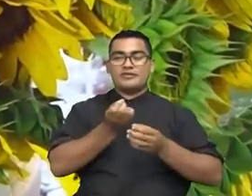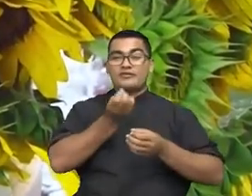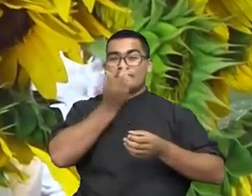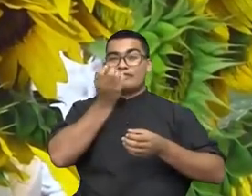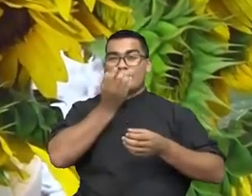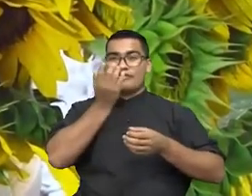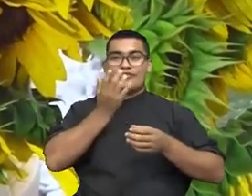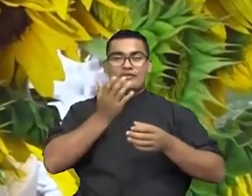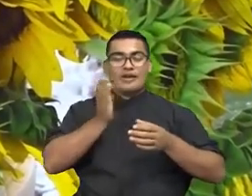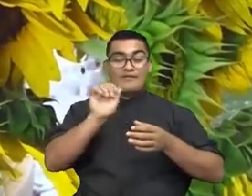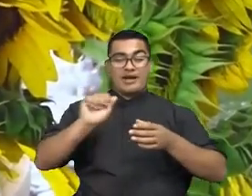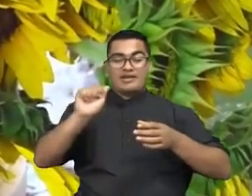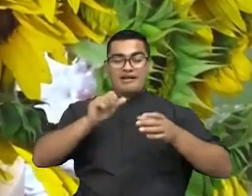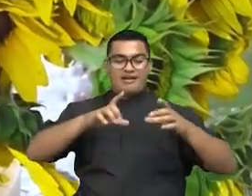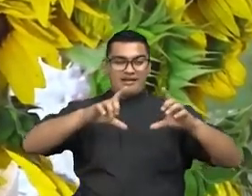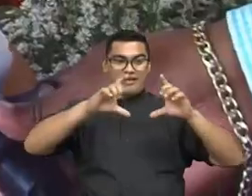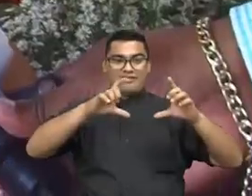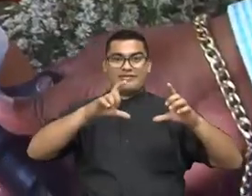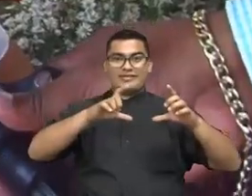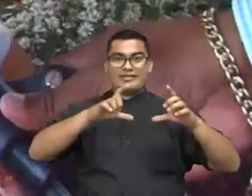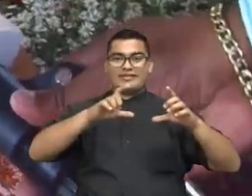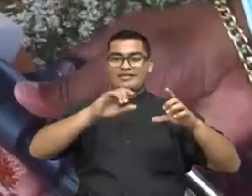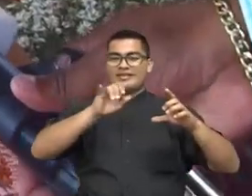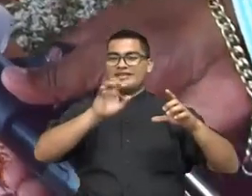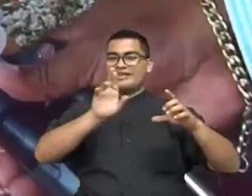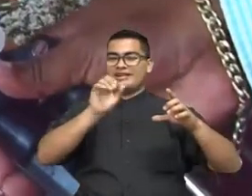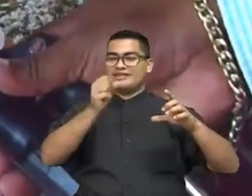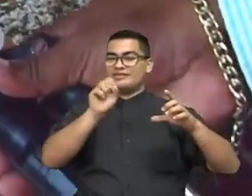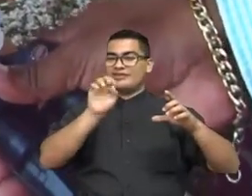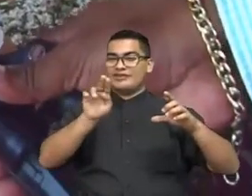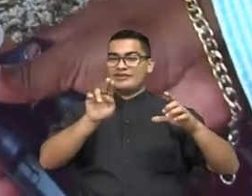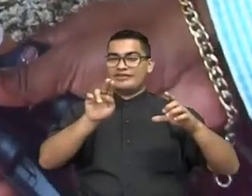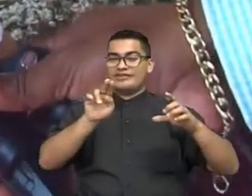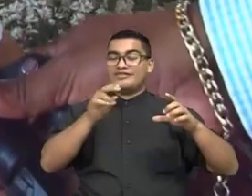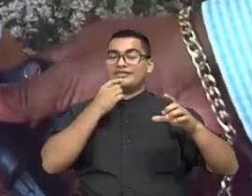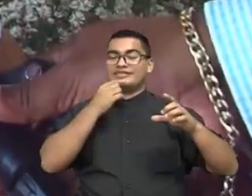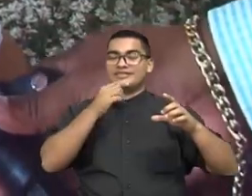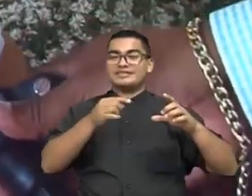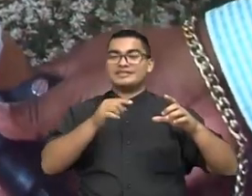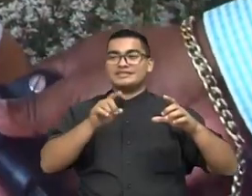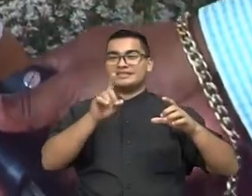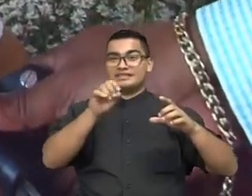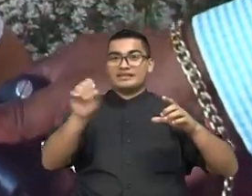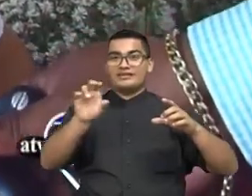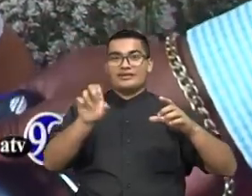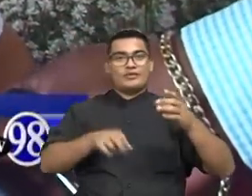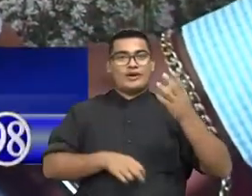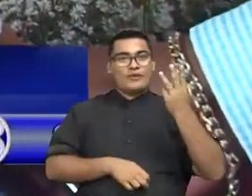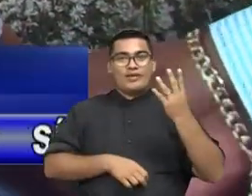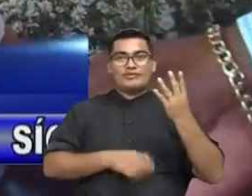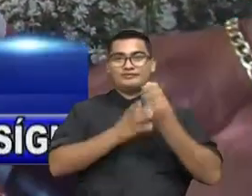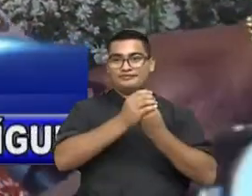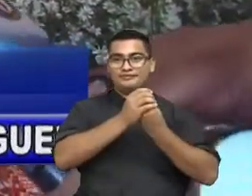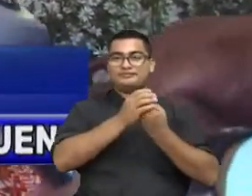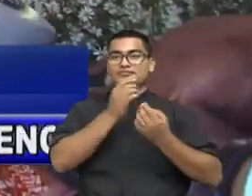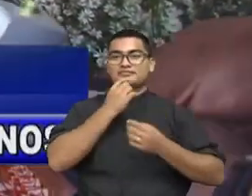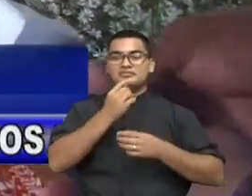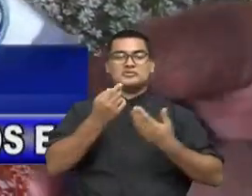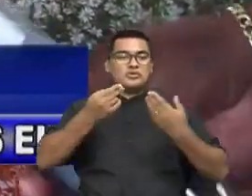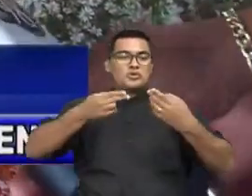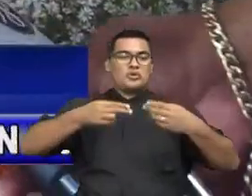100 córdobas. Siempre tenemos para el cliente lo mismo de siempre,